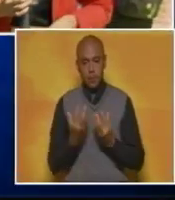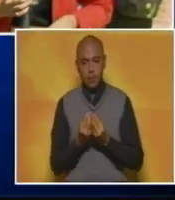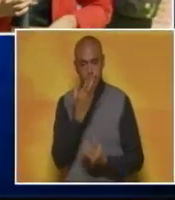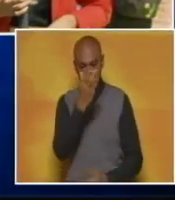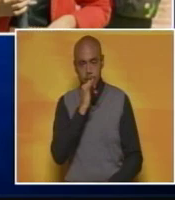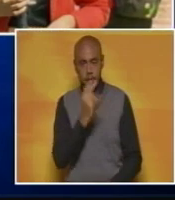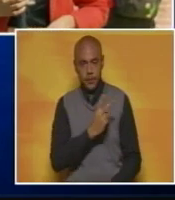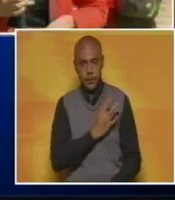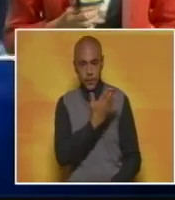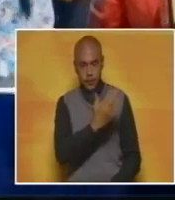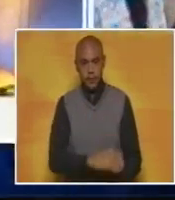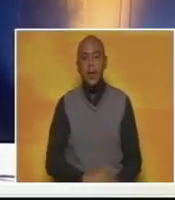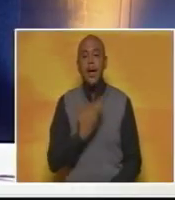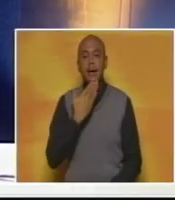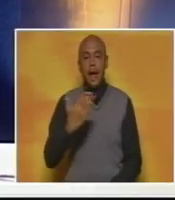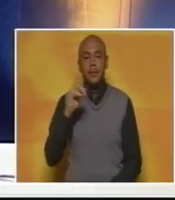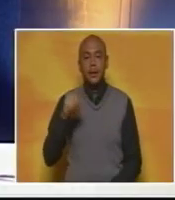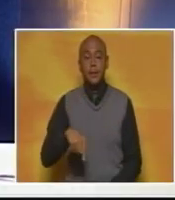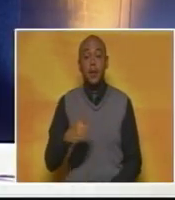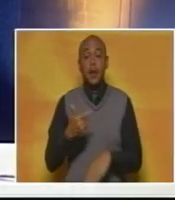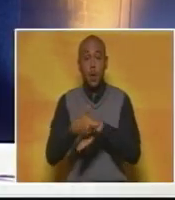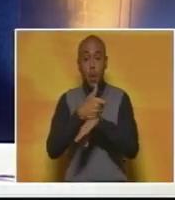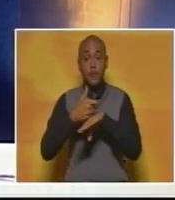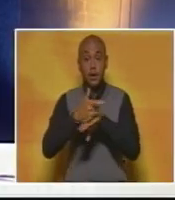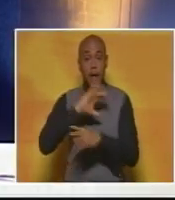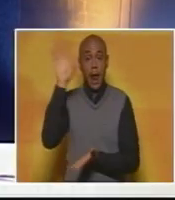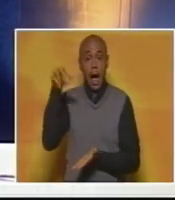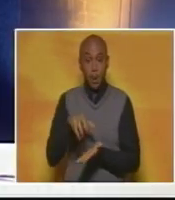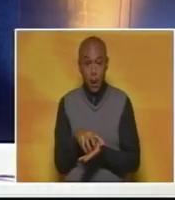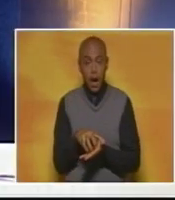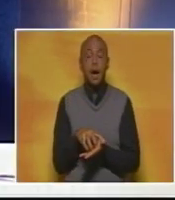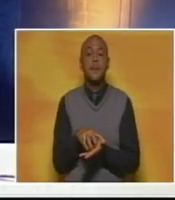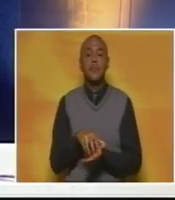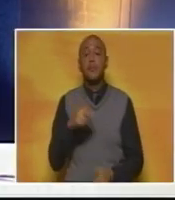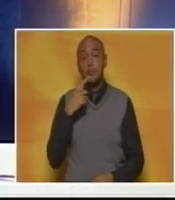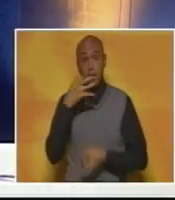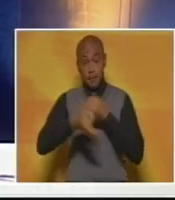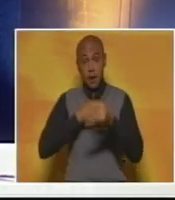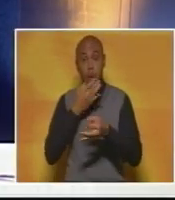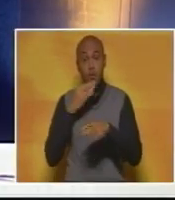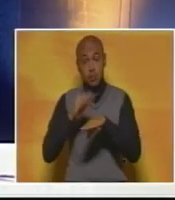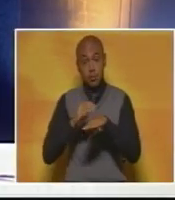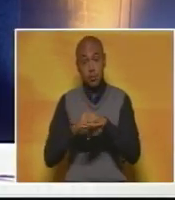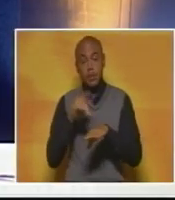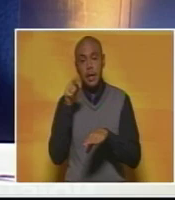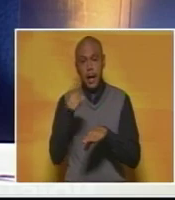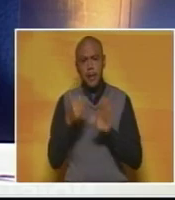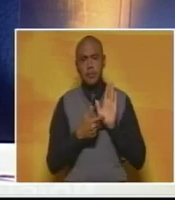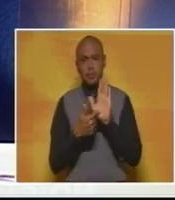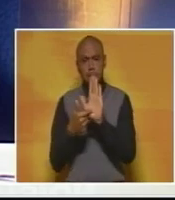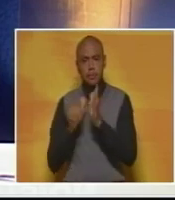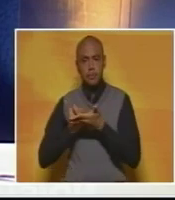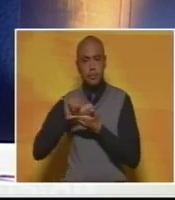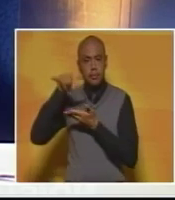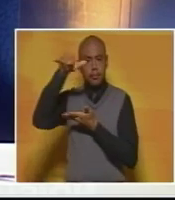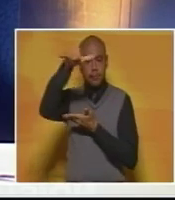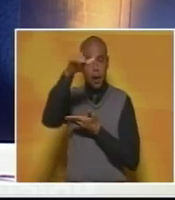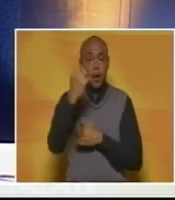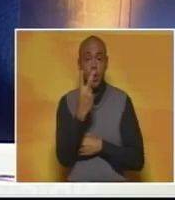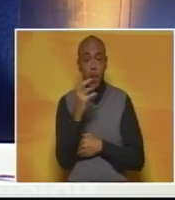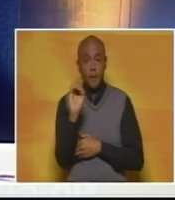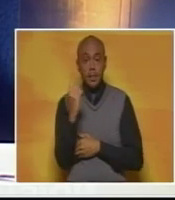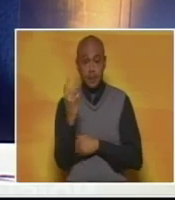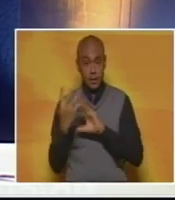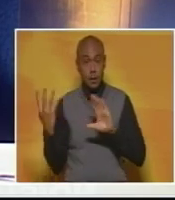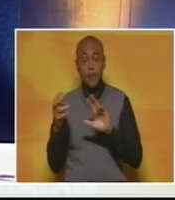ustedes. Muchas gracias, Nelcy. El gobernador del estado Aragua, Rodolfo Marco Torres, aseguró que durante la Expo Aéreo Venezuela 2019 se concretaron